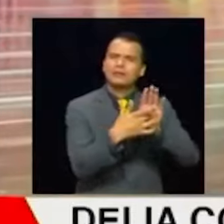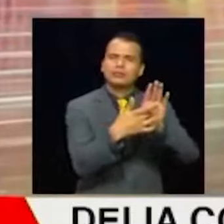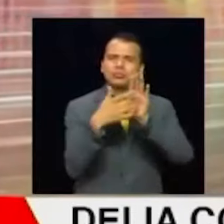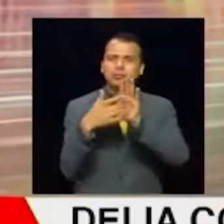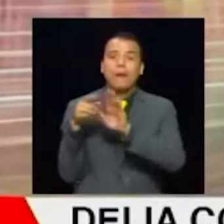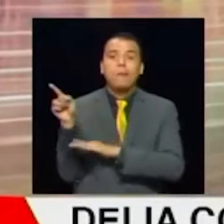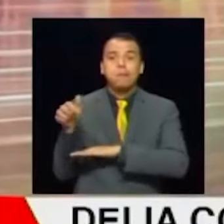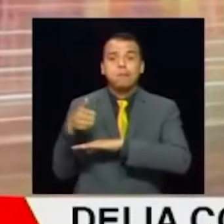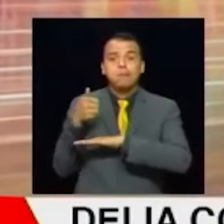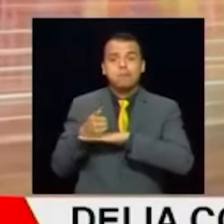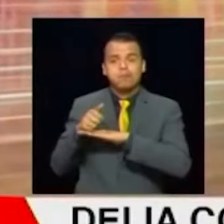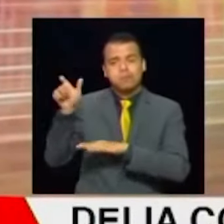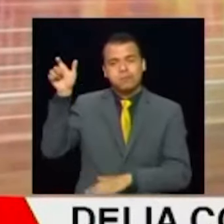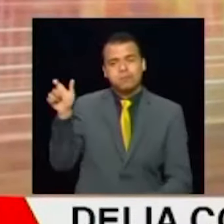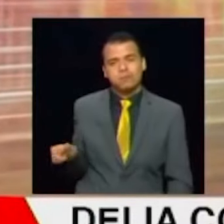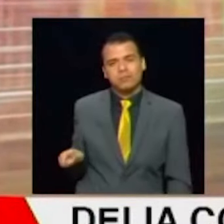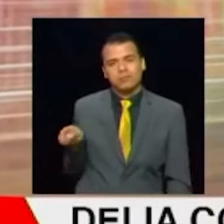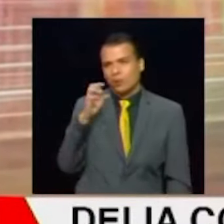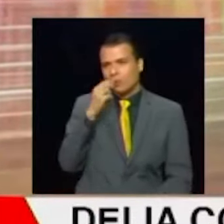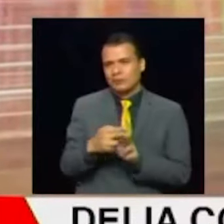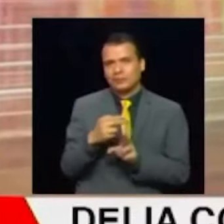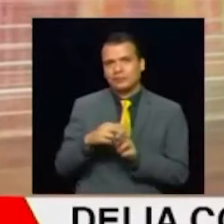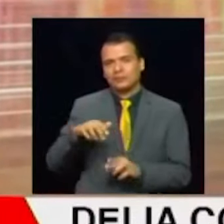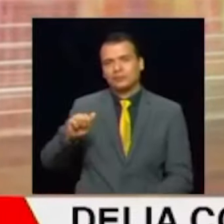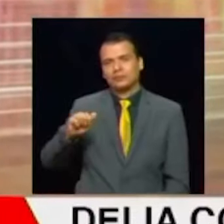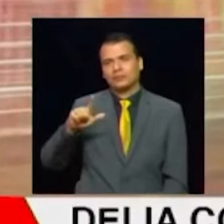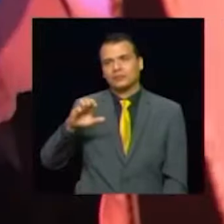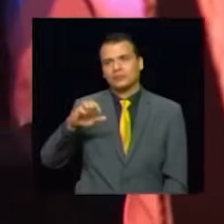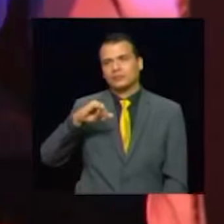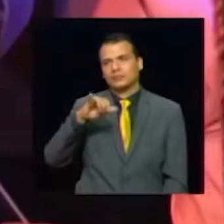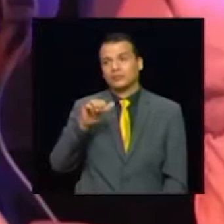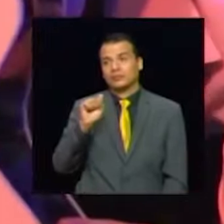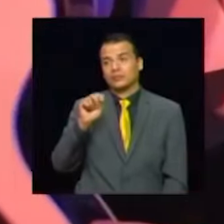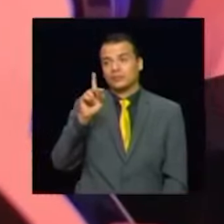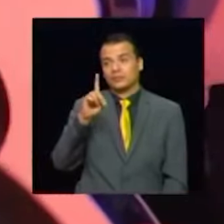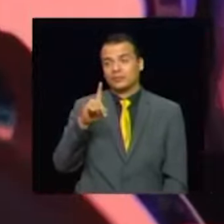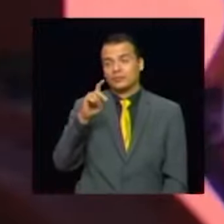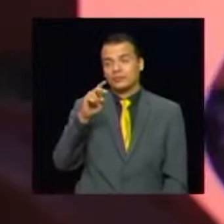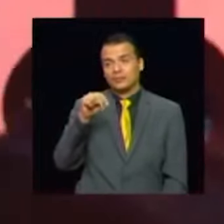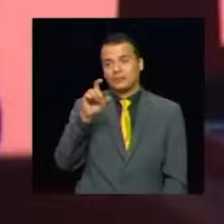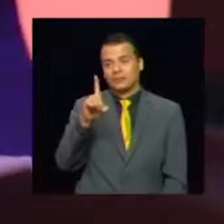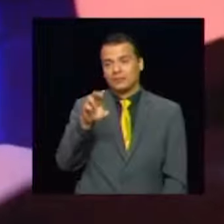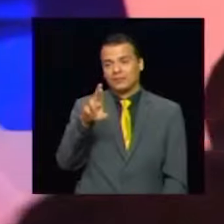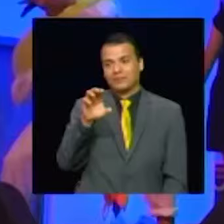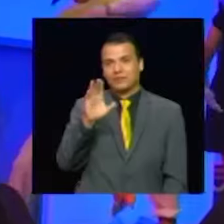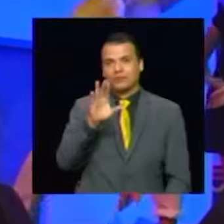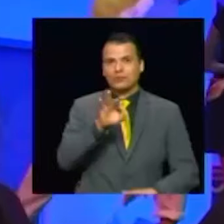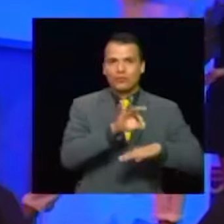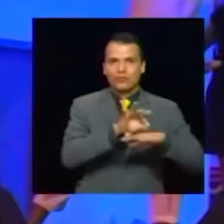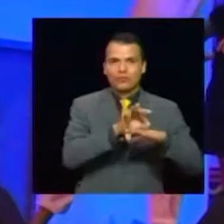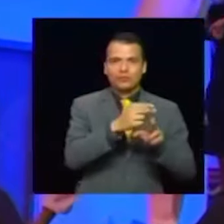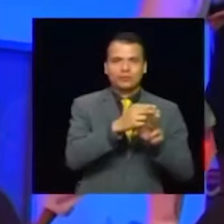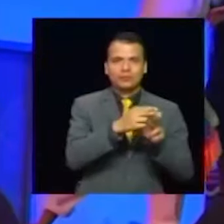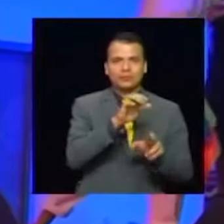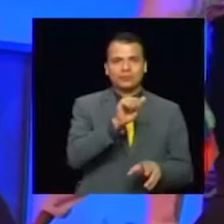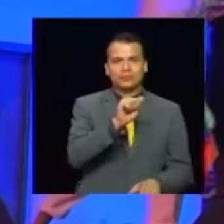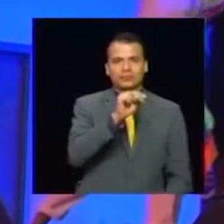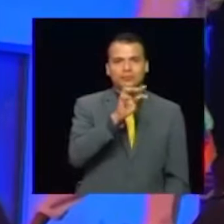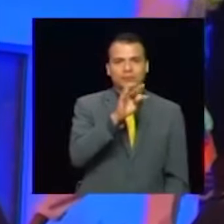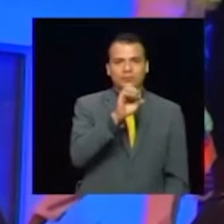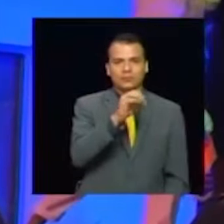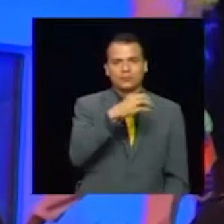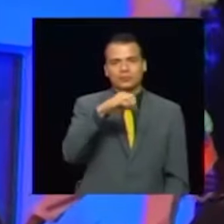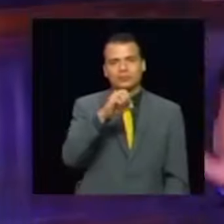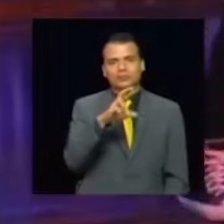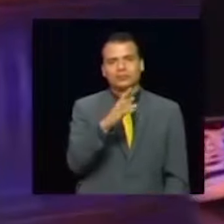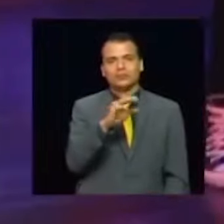director general, el maestro Alejandro de la Rivera. La programación de la Fundación Canto por la Vida como parte integral del Festival